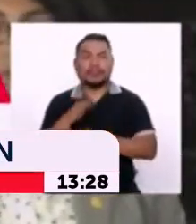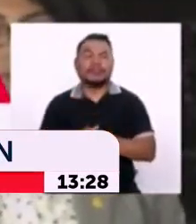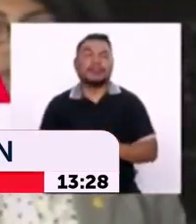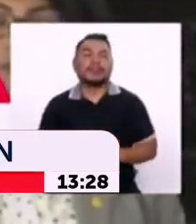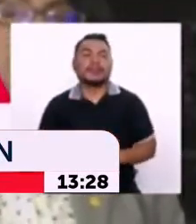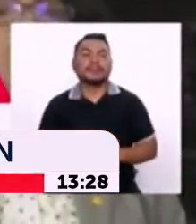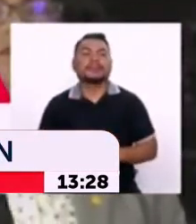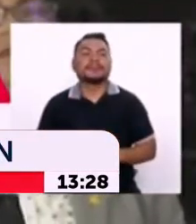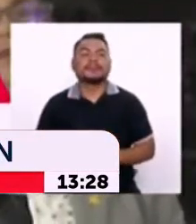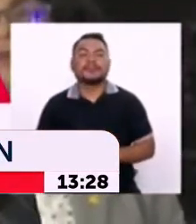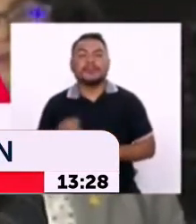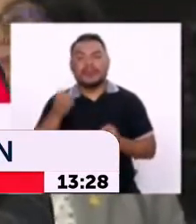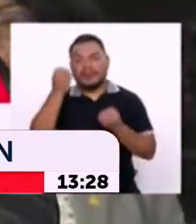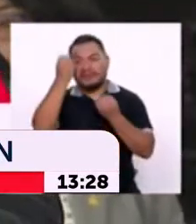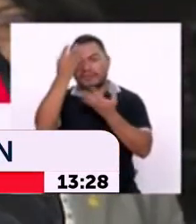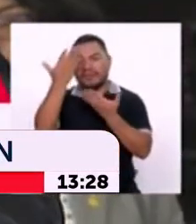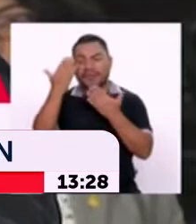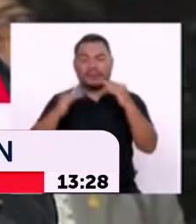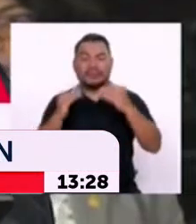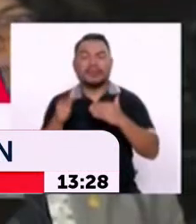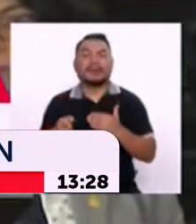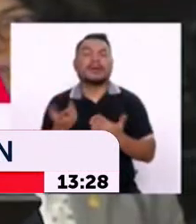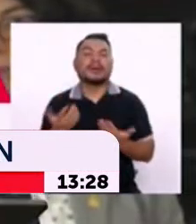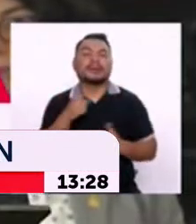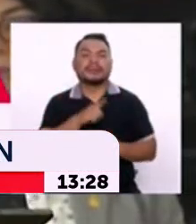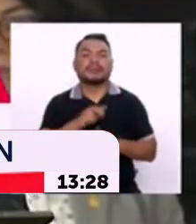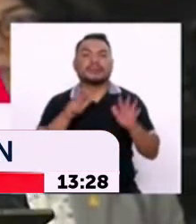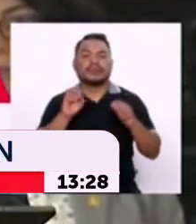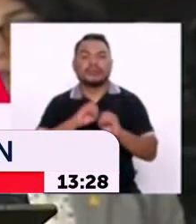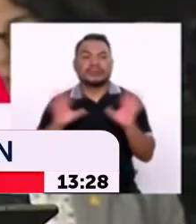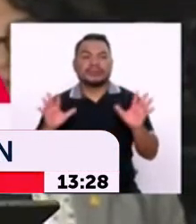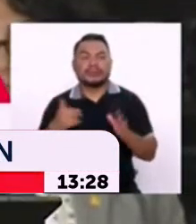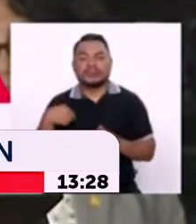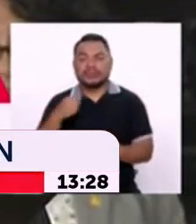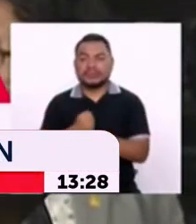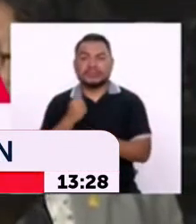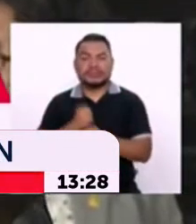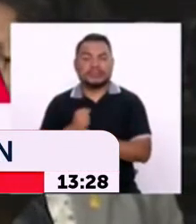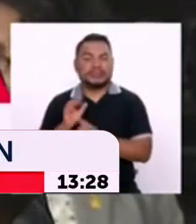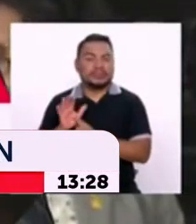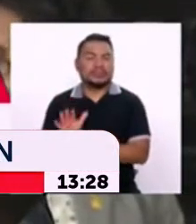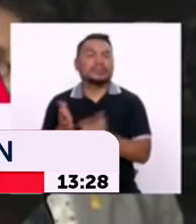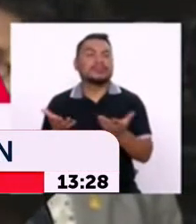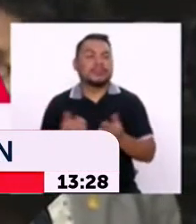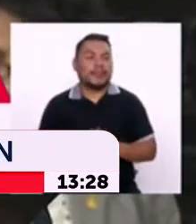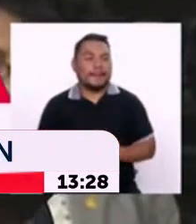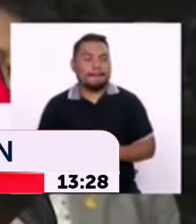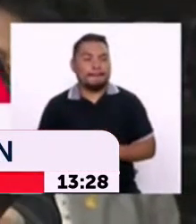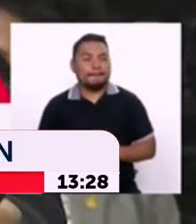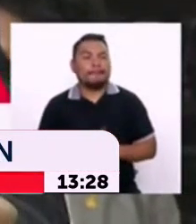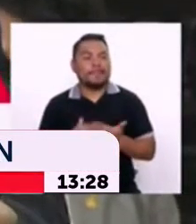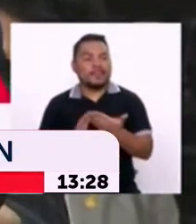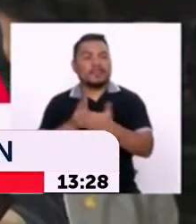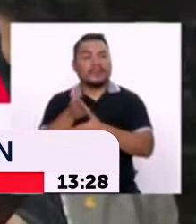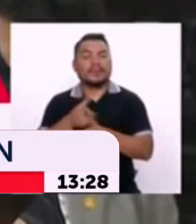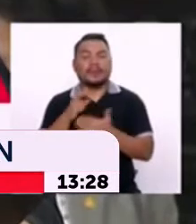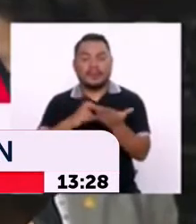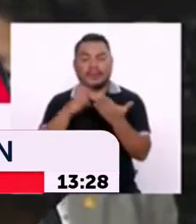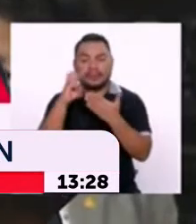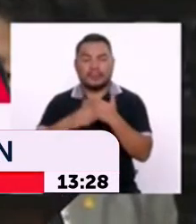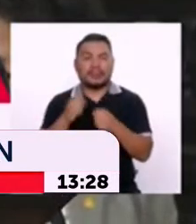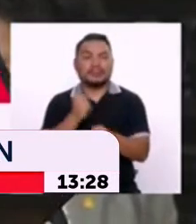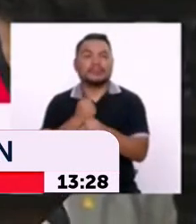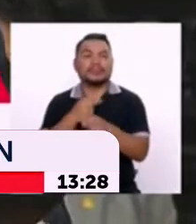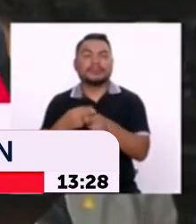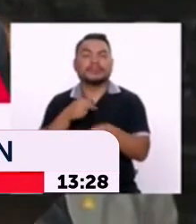tardes. El balance de nuestra gestión en estos 180 días son los siguientes. A través del programa